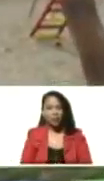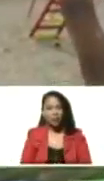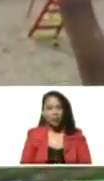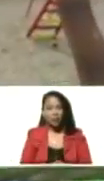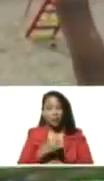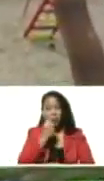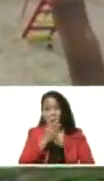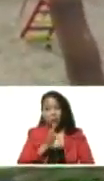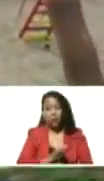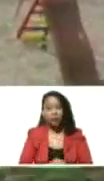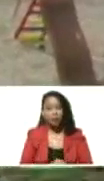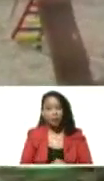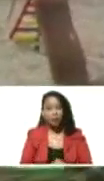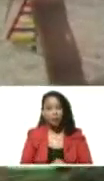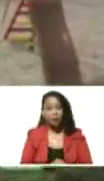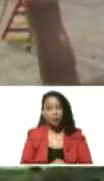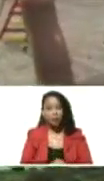Bueno,